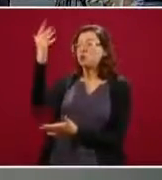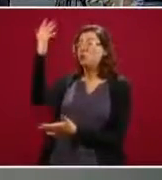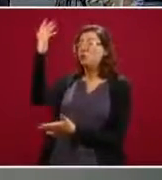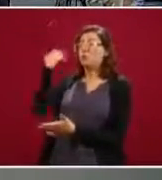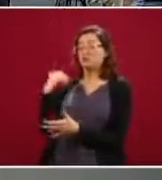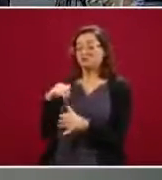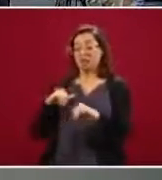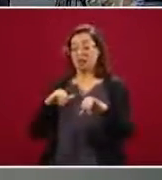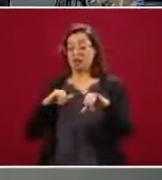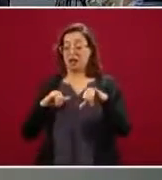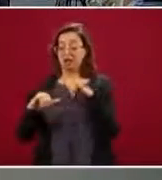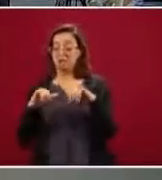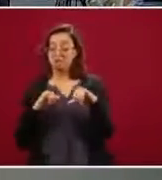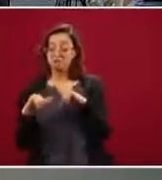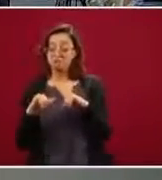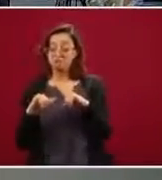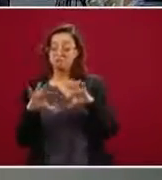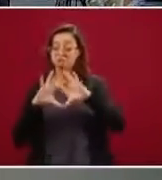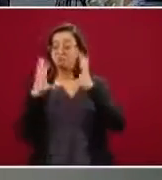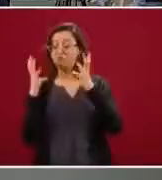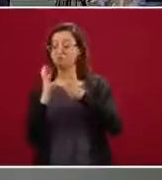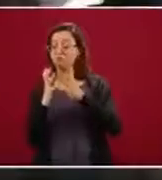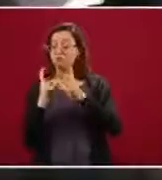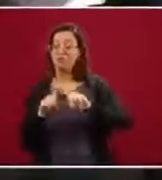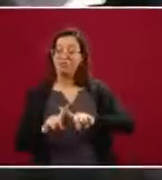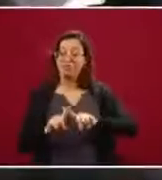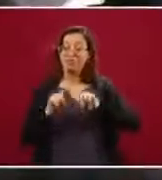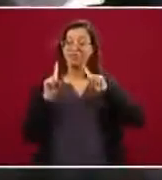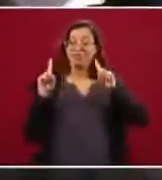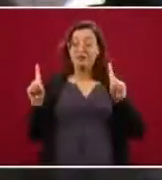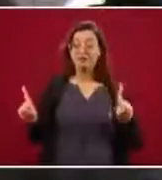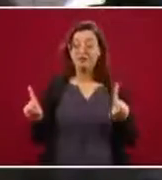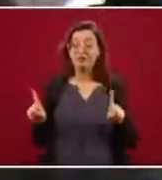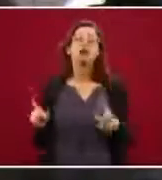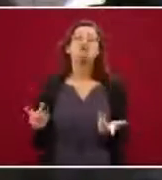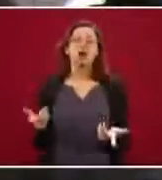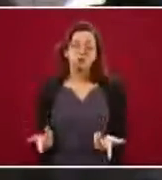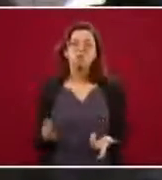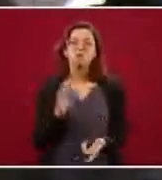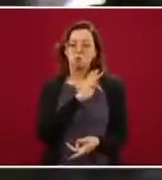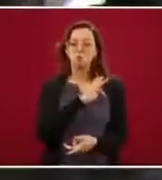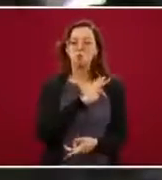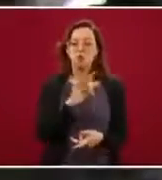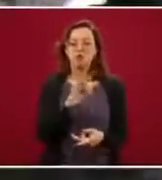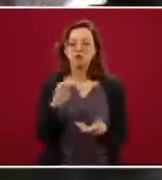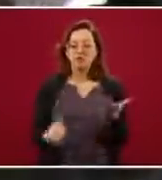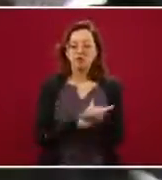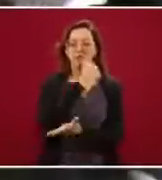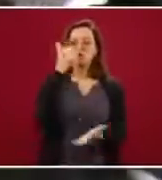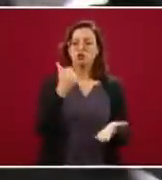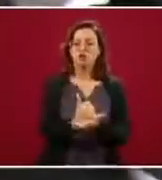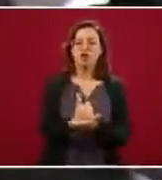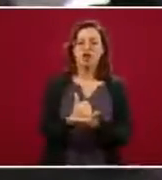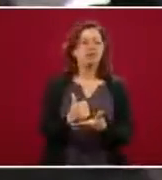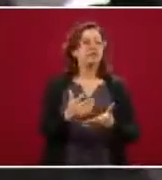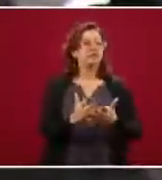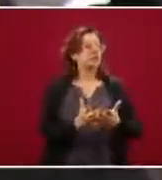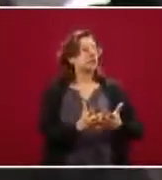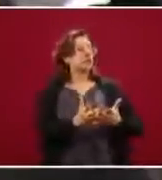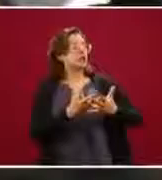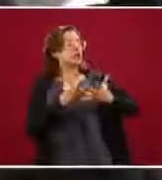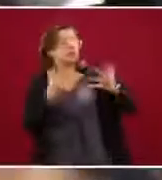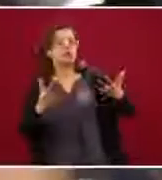geográfica y política era diferente, había ciudades amuralladas en territorios feudales extensos,